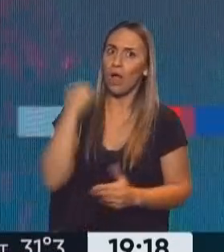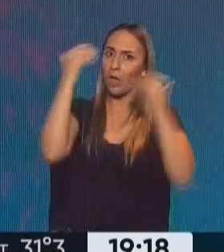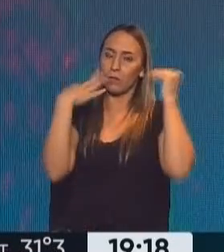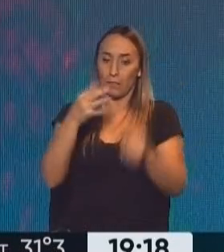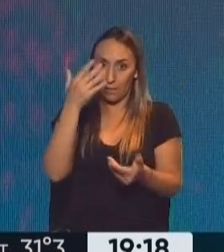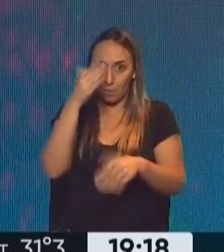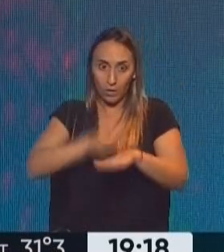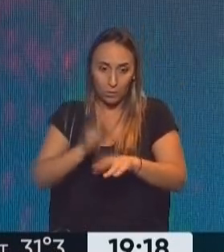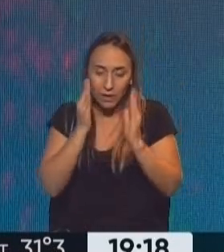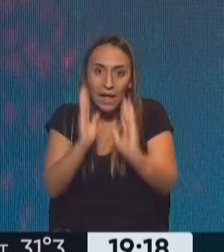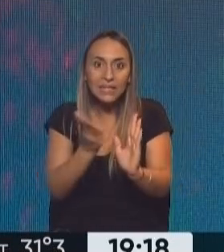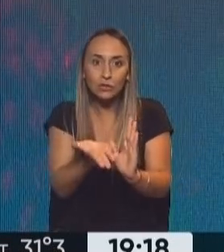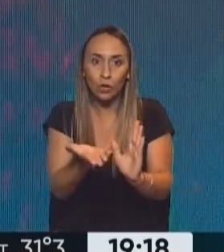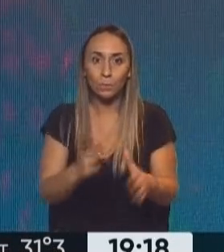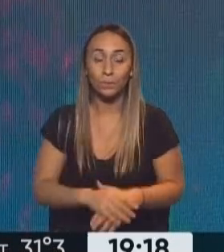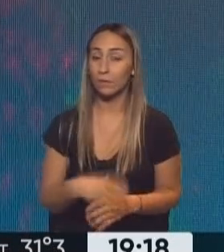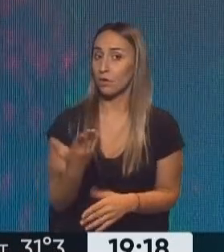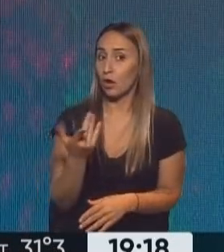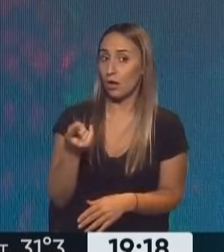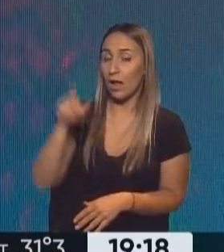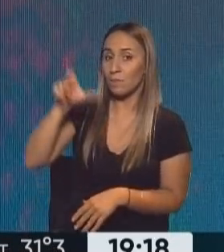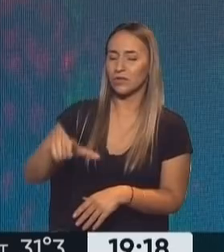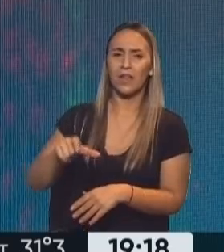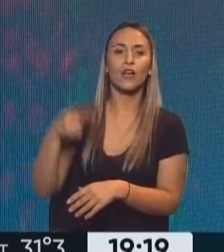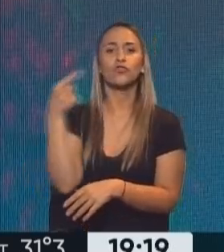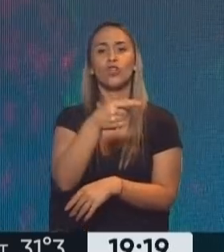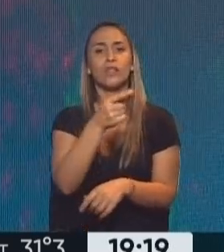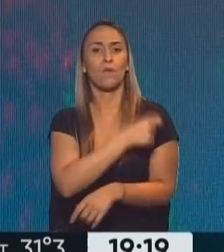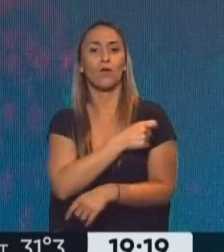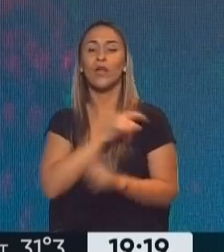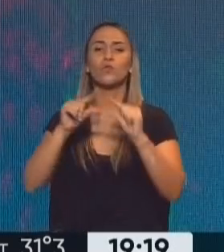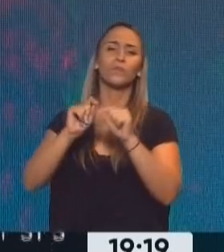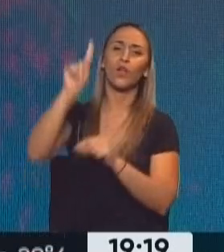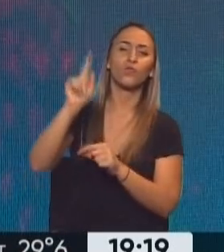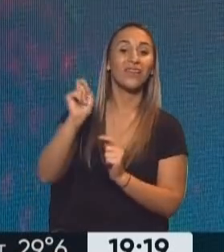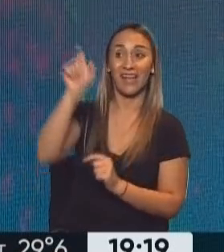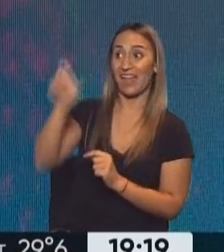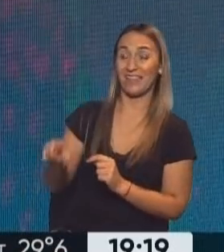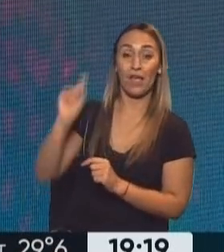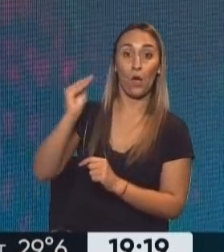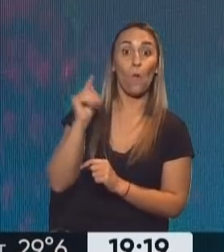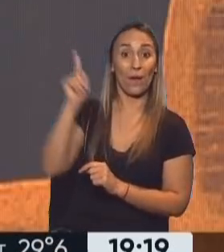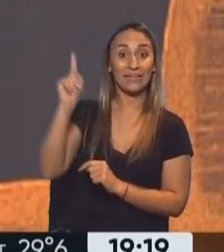de fallecer el antivacuna número 1, el anti que decía de Brasil, que decía que